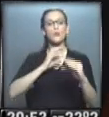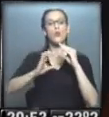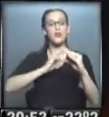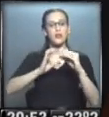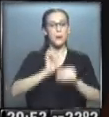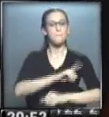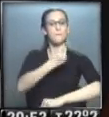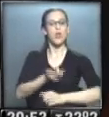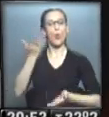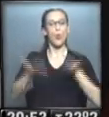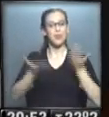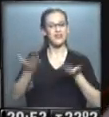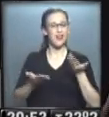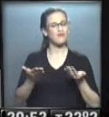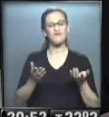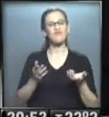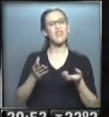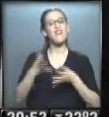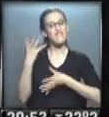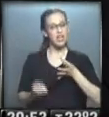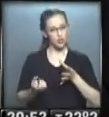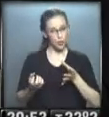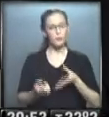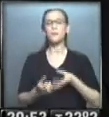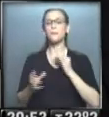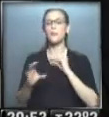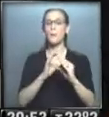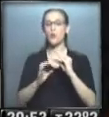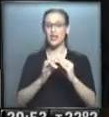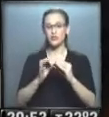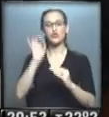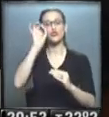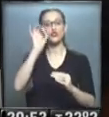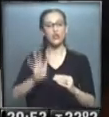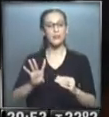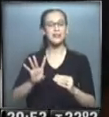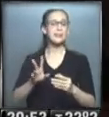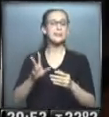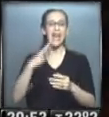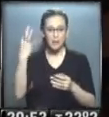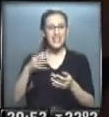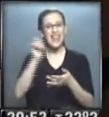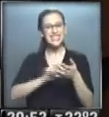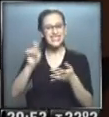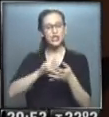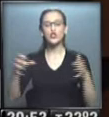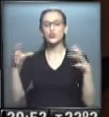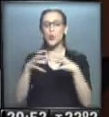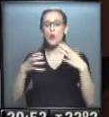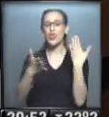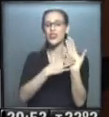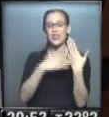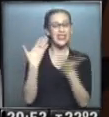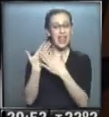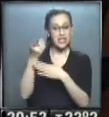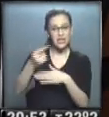estado a la altura de su responsabilidad. Y los medios de comunicación, que son dos, sobre todo los escritos, que son de derecha, dijeron algo